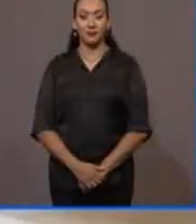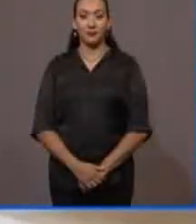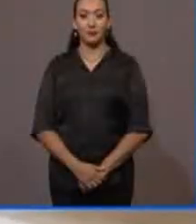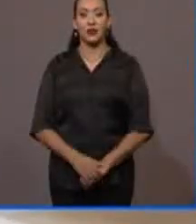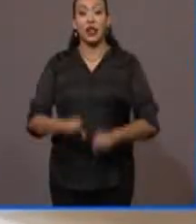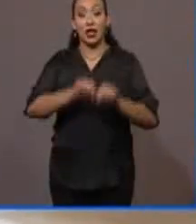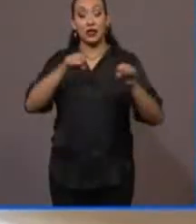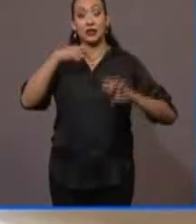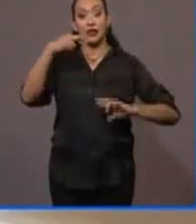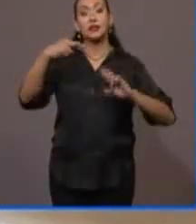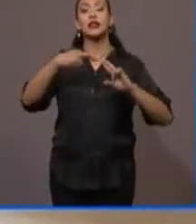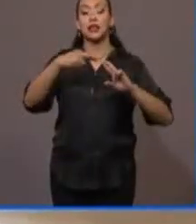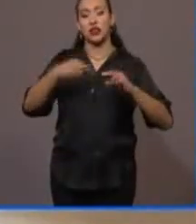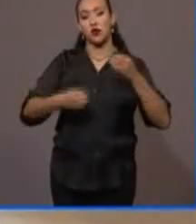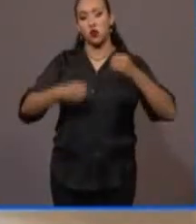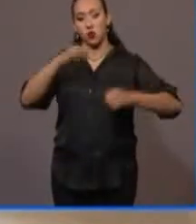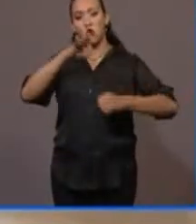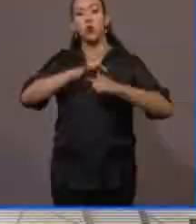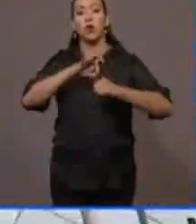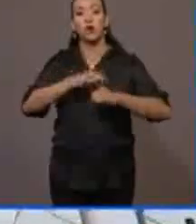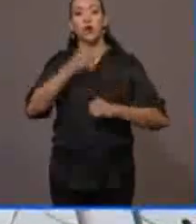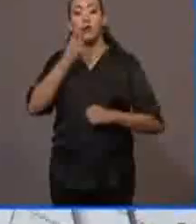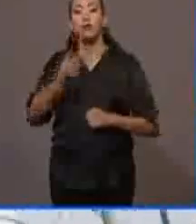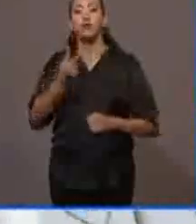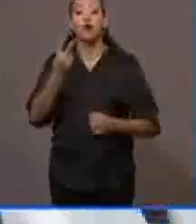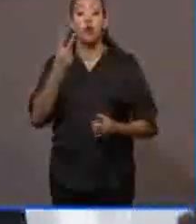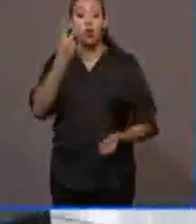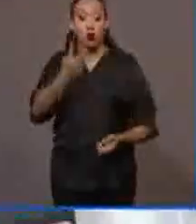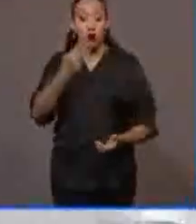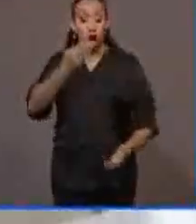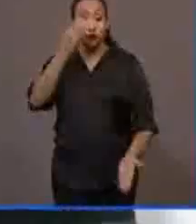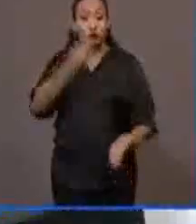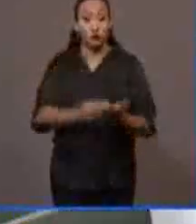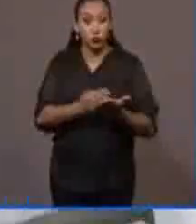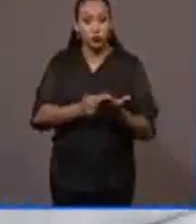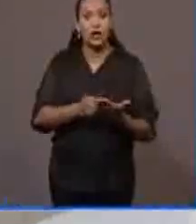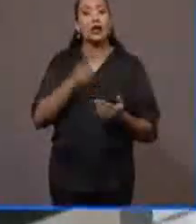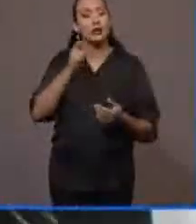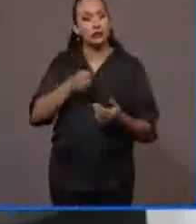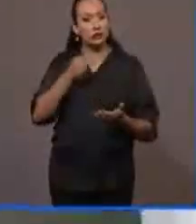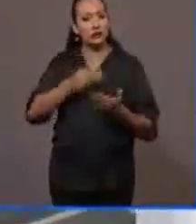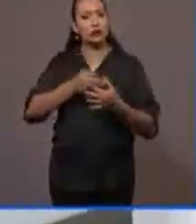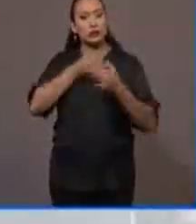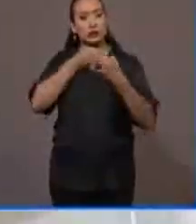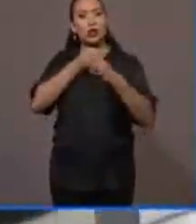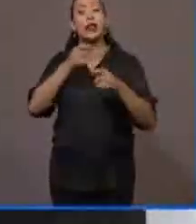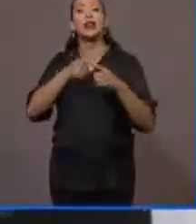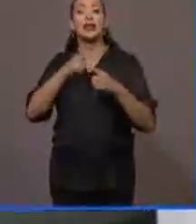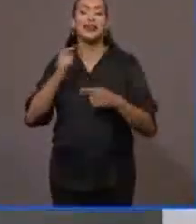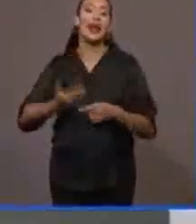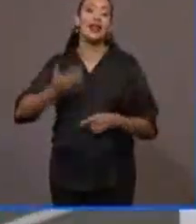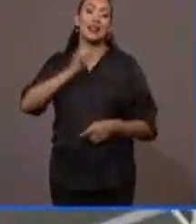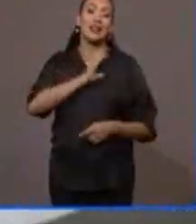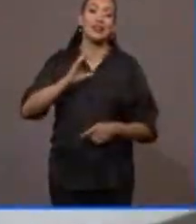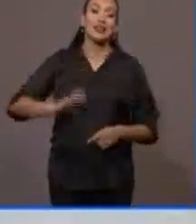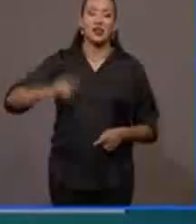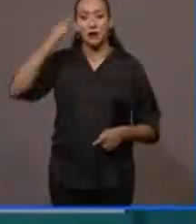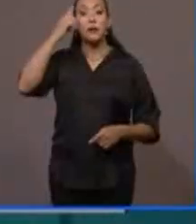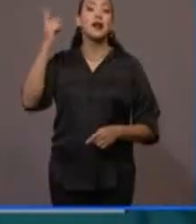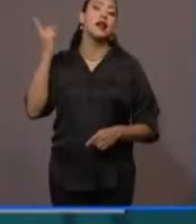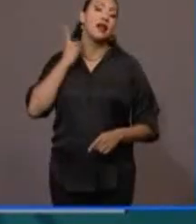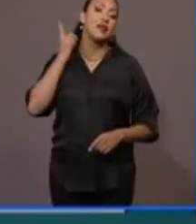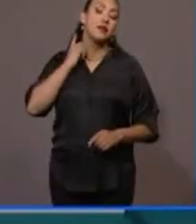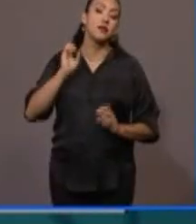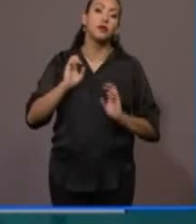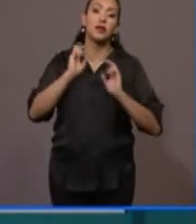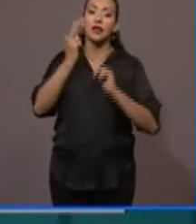La Sala Regional Especializada del Tribunal Electoral impuso 2 multas y amonestaciones públicas a la entonces candidata a diputada federal